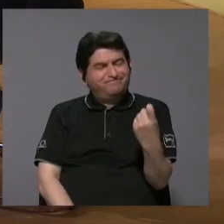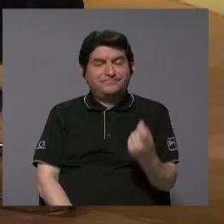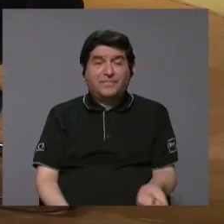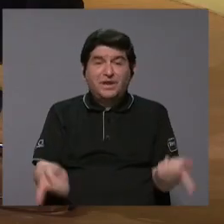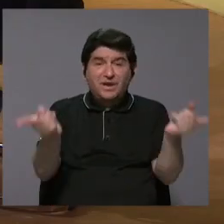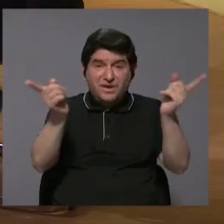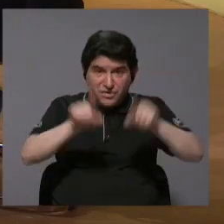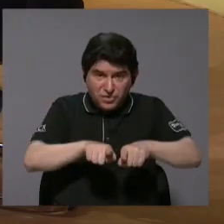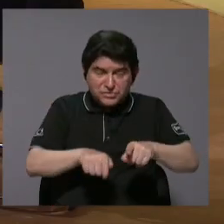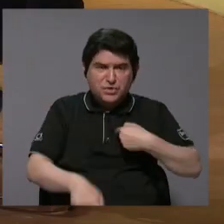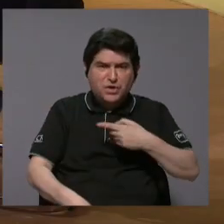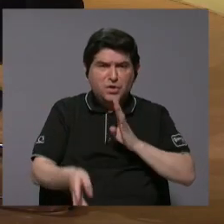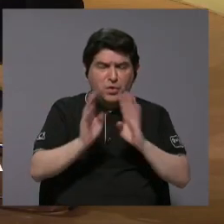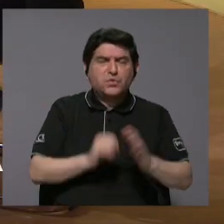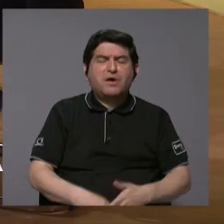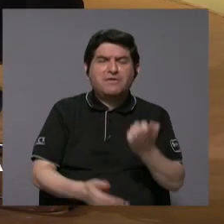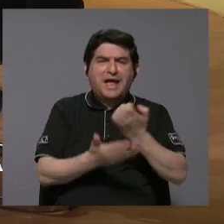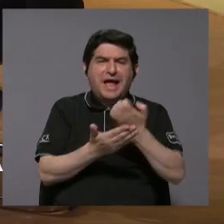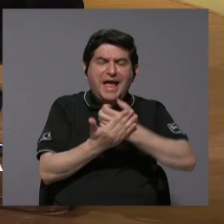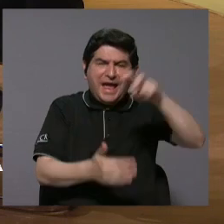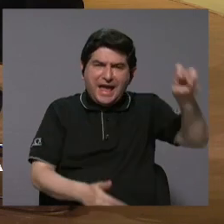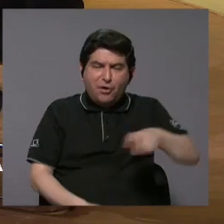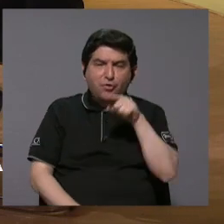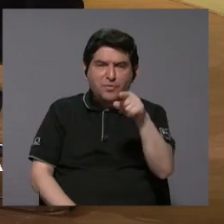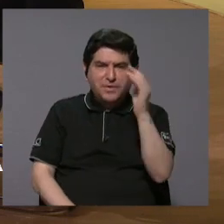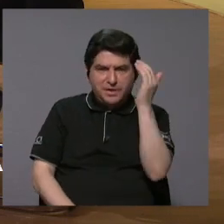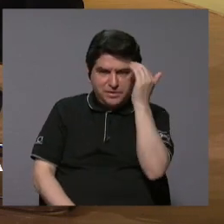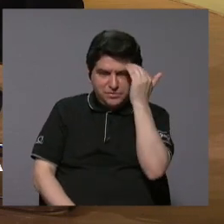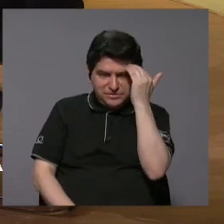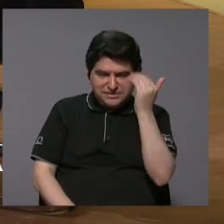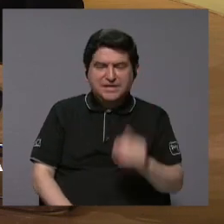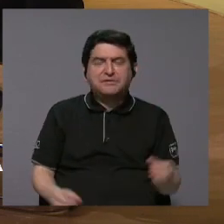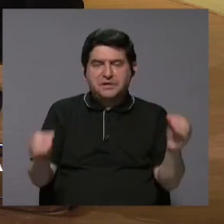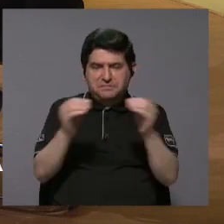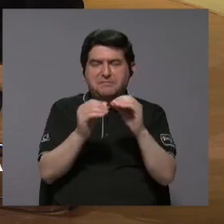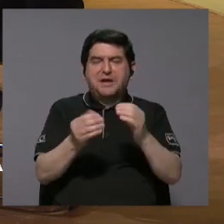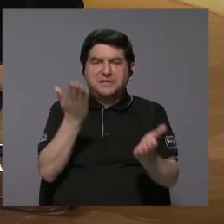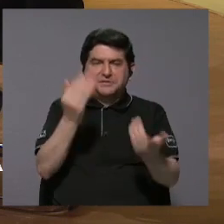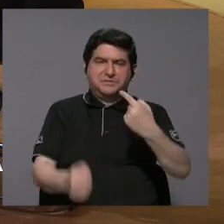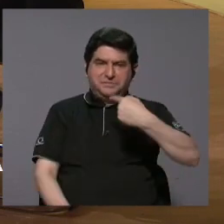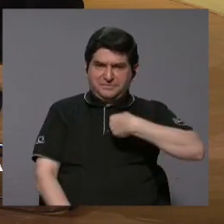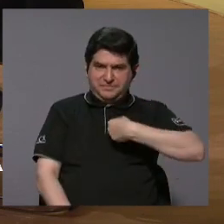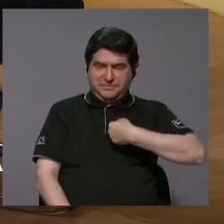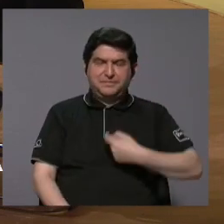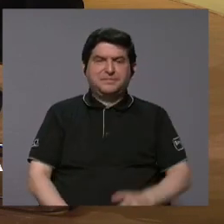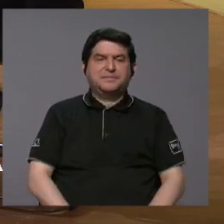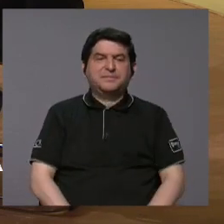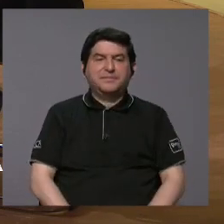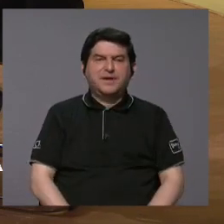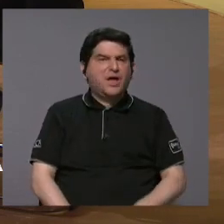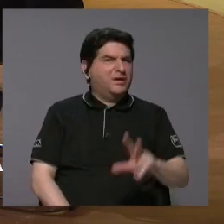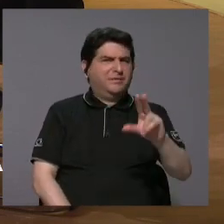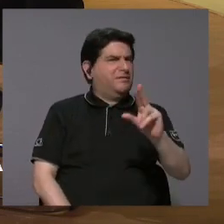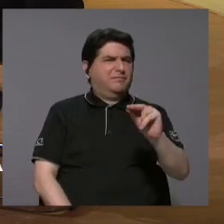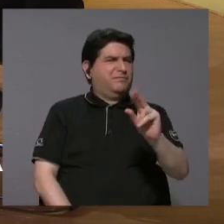ocurre, cuando uno habla de economía de transporte, y tal vez usted sepa más de esto que yo, pero te aseguro que no.